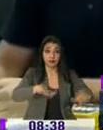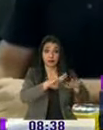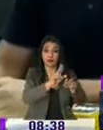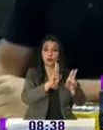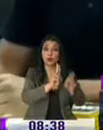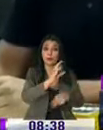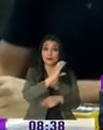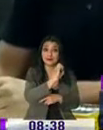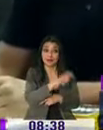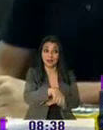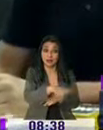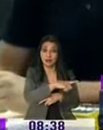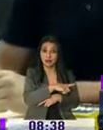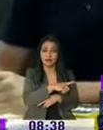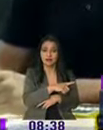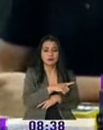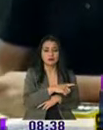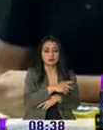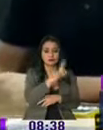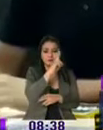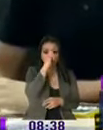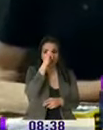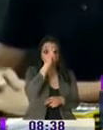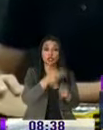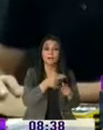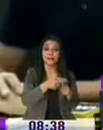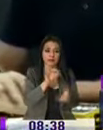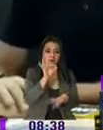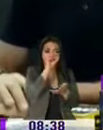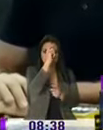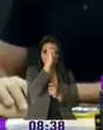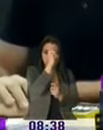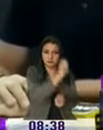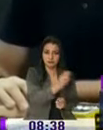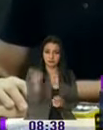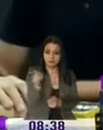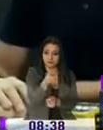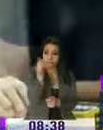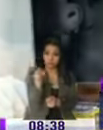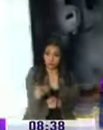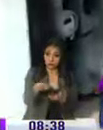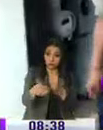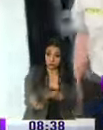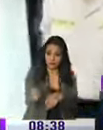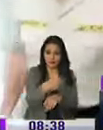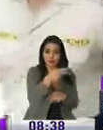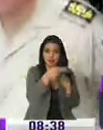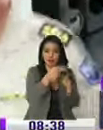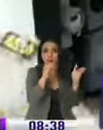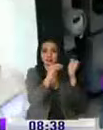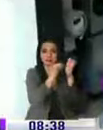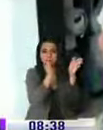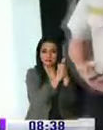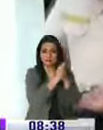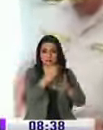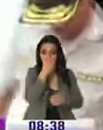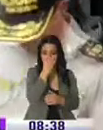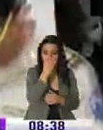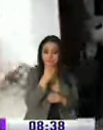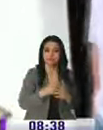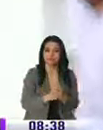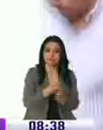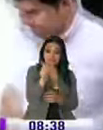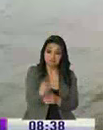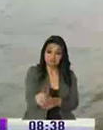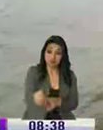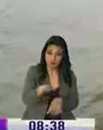nacimiento, llevarán su nombre como un homenaje póstumo. Trascendió que continúan tras la pista del sujeto